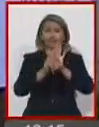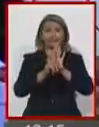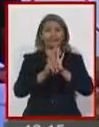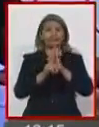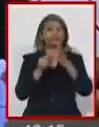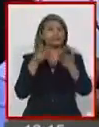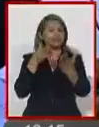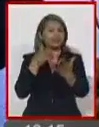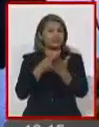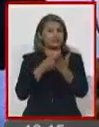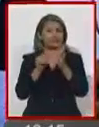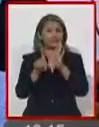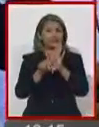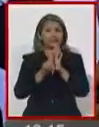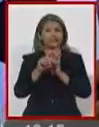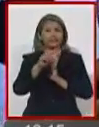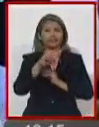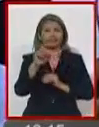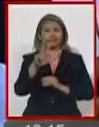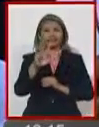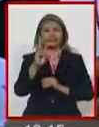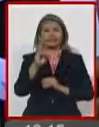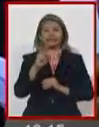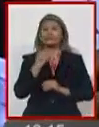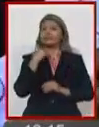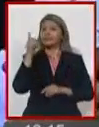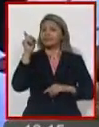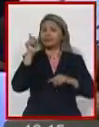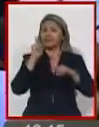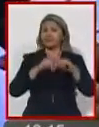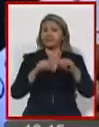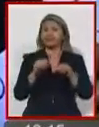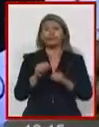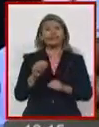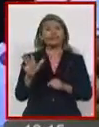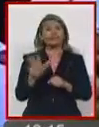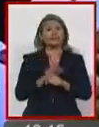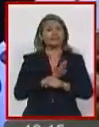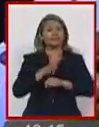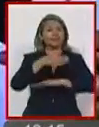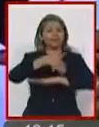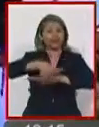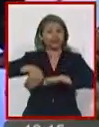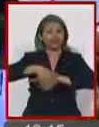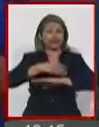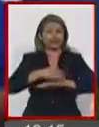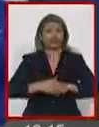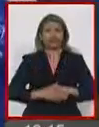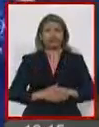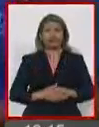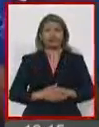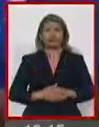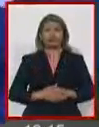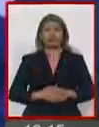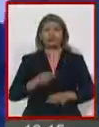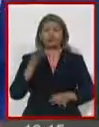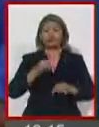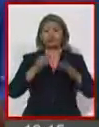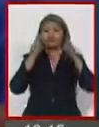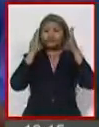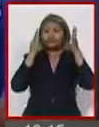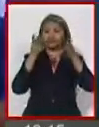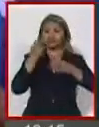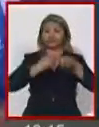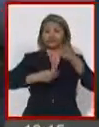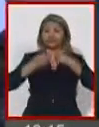o sea, van en contra de la ley 136, que establece en la cual no pueden ocupar la calle o espacio público. En caso de no ser